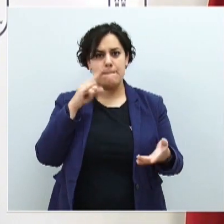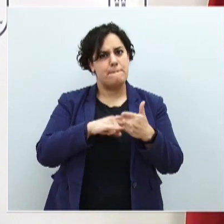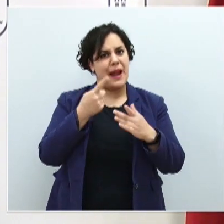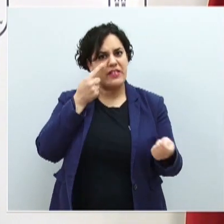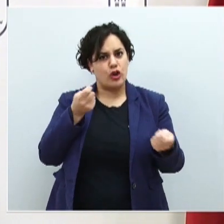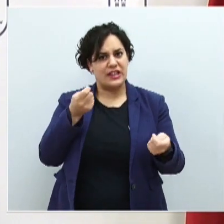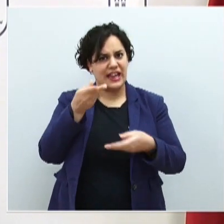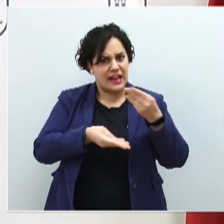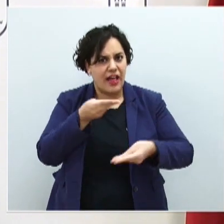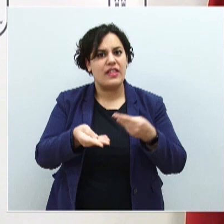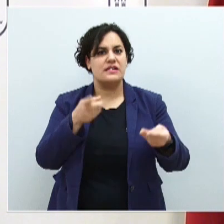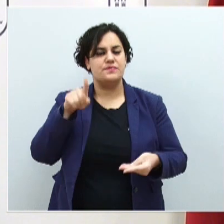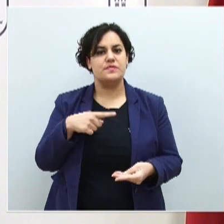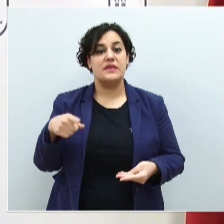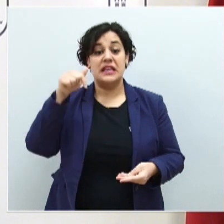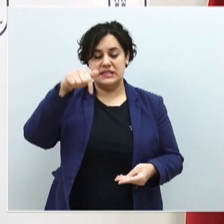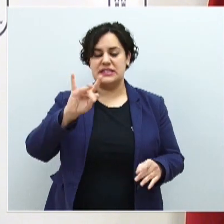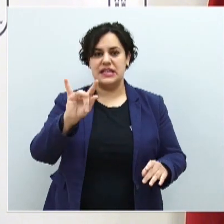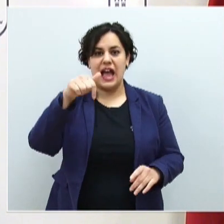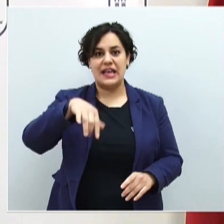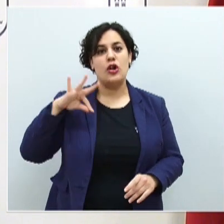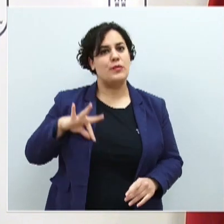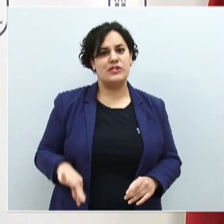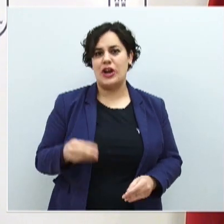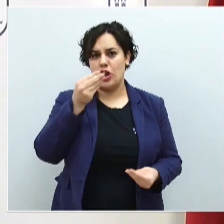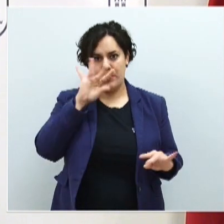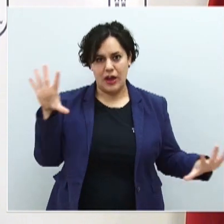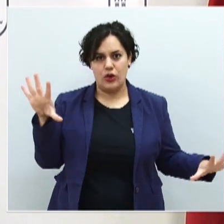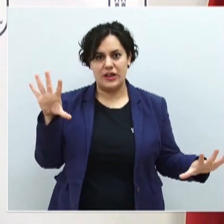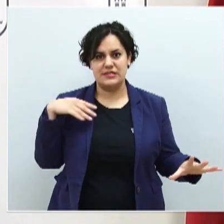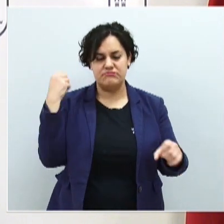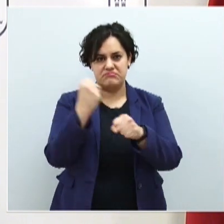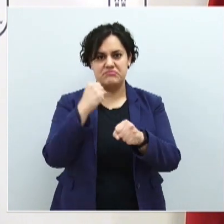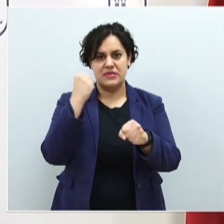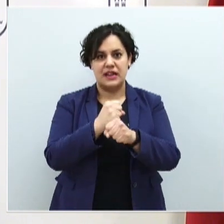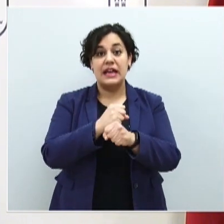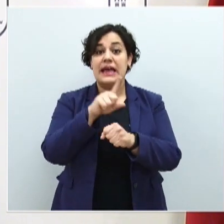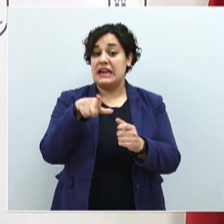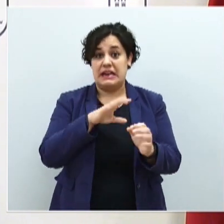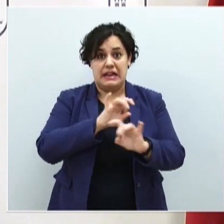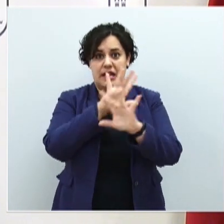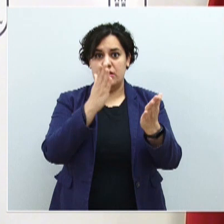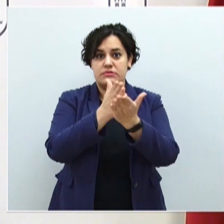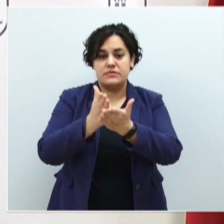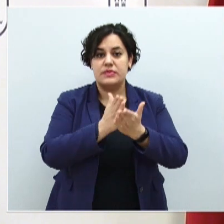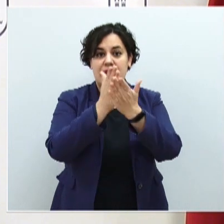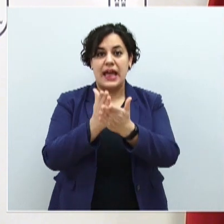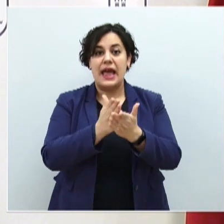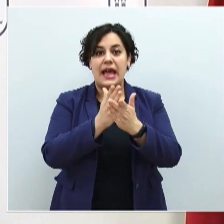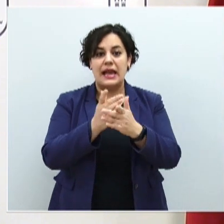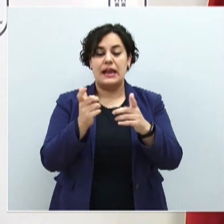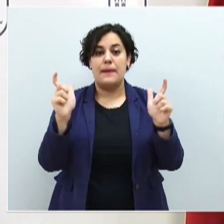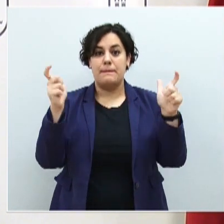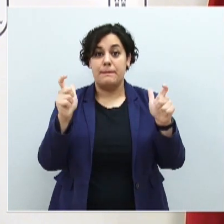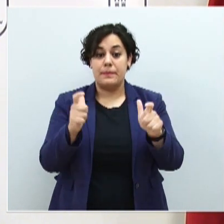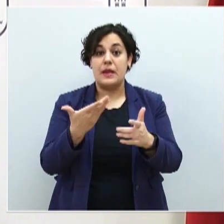mejores y los peores escenarios posibles y, por supuesto, que ahí estamos estudiando lo que sería el desescalamiento en la región, nuestras propuestas,